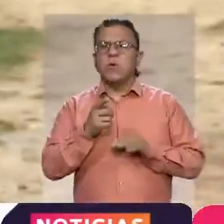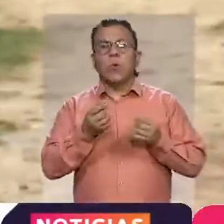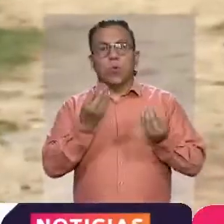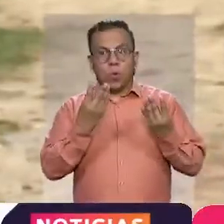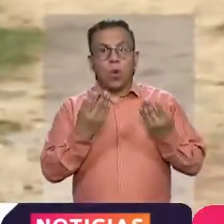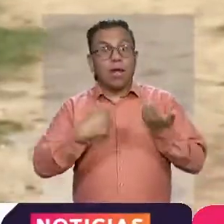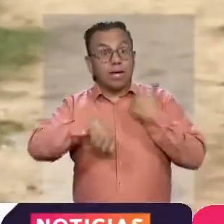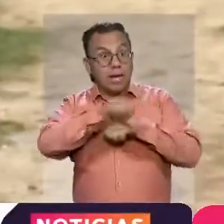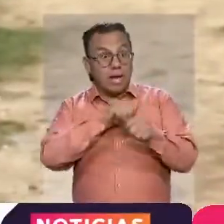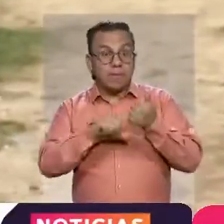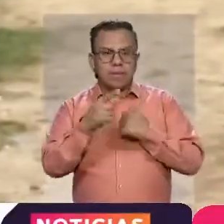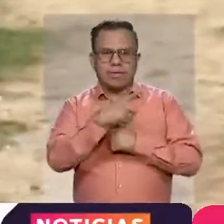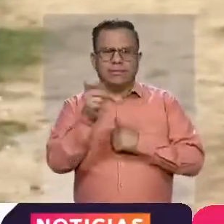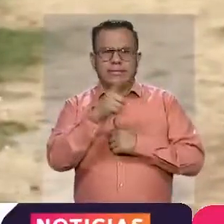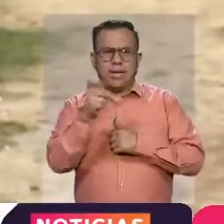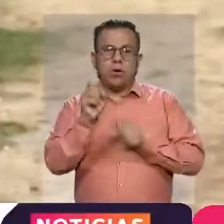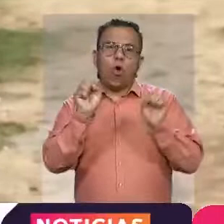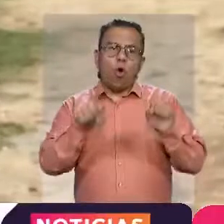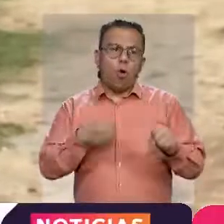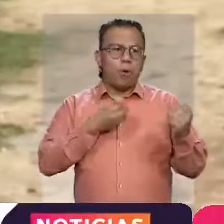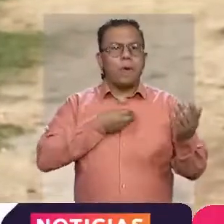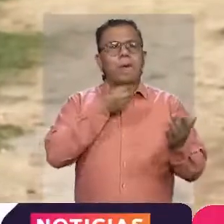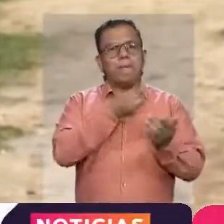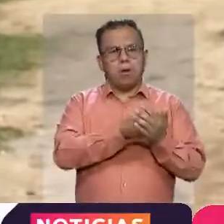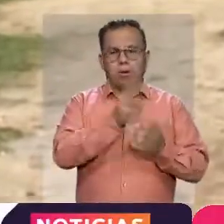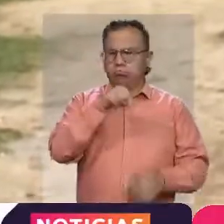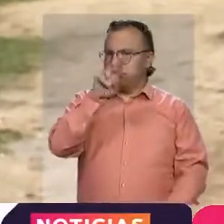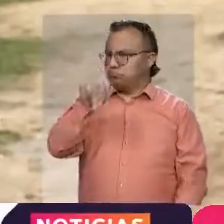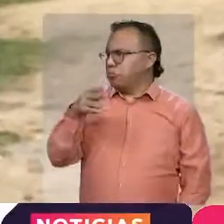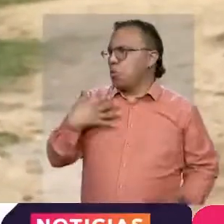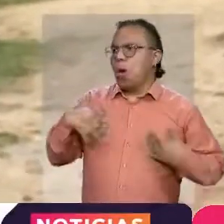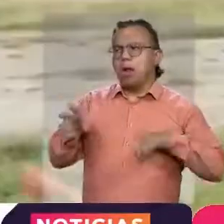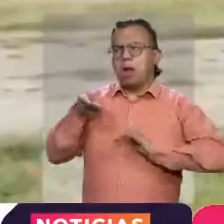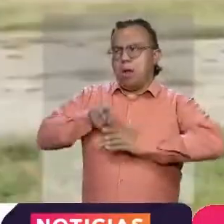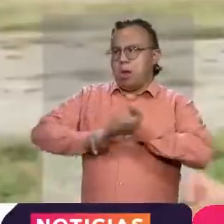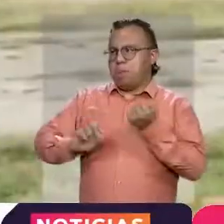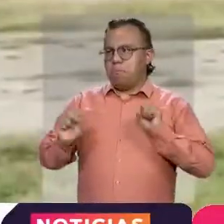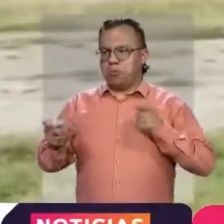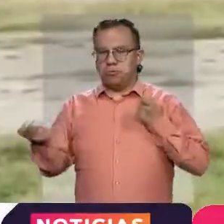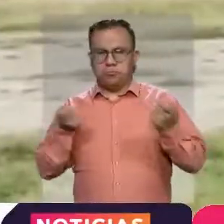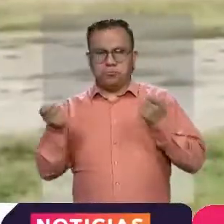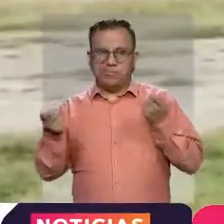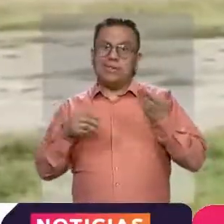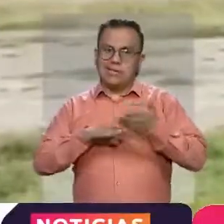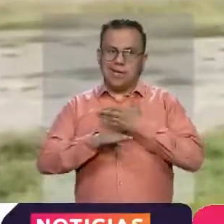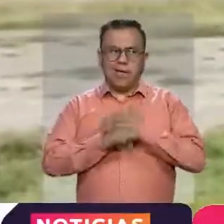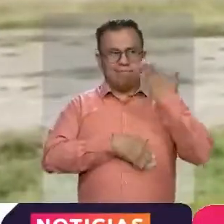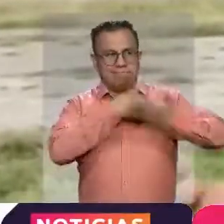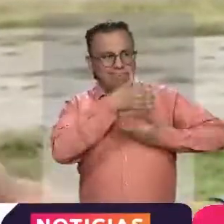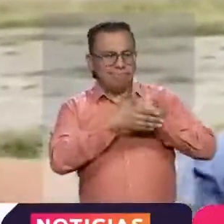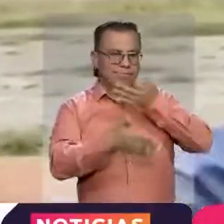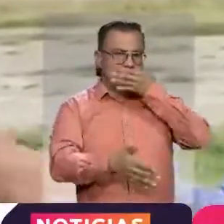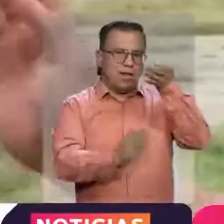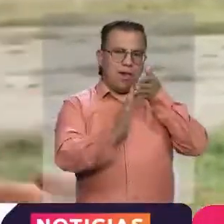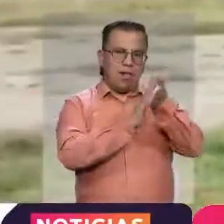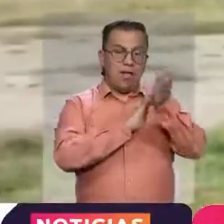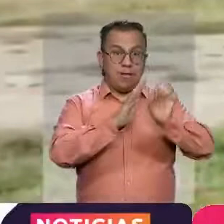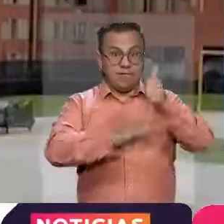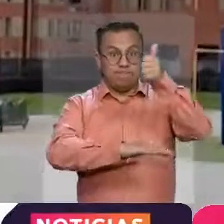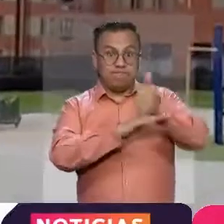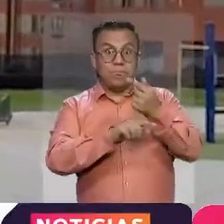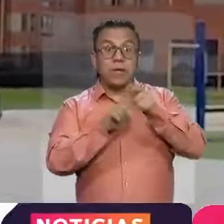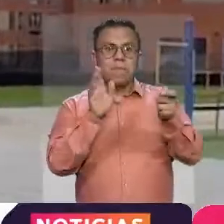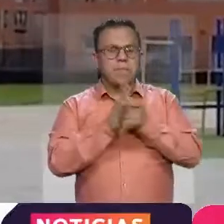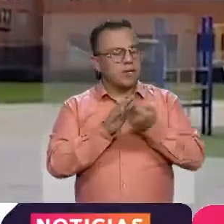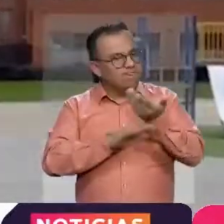tiene cambio de un billete de 100 mil o lo puedo pagar por Nequi? Yo le dije, sí, cualquiera de las dos está bien. Boris ya realizó la respectiva denuncia ante las autoridades,